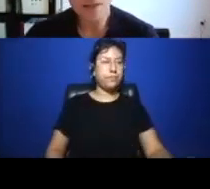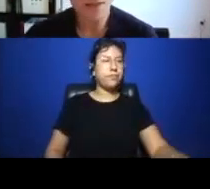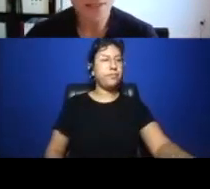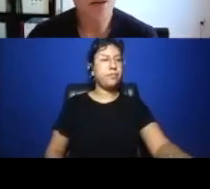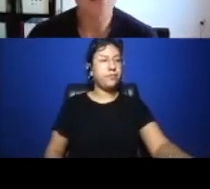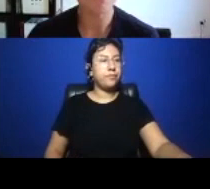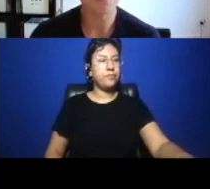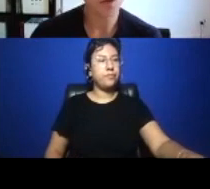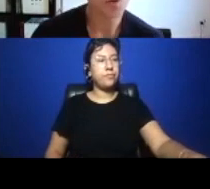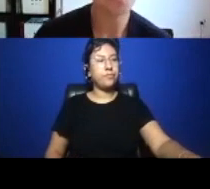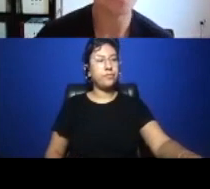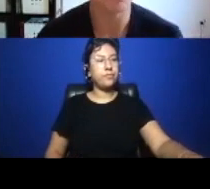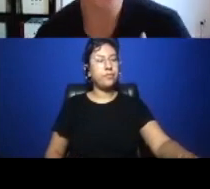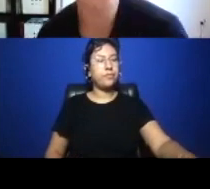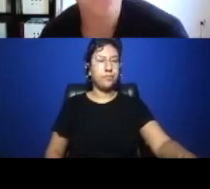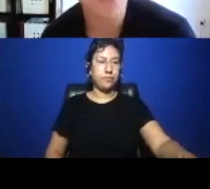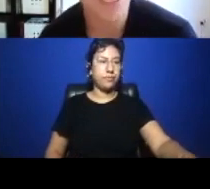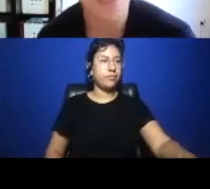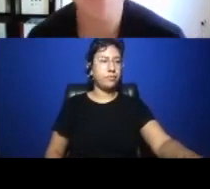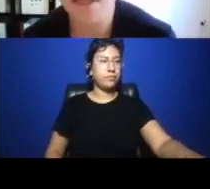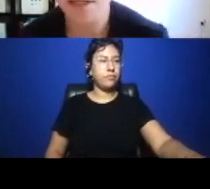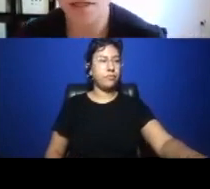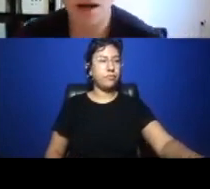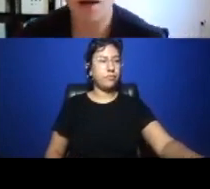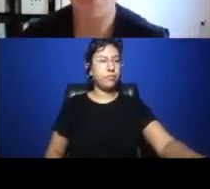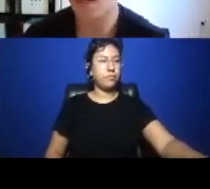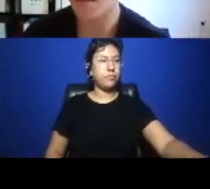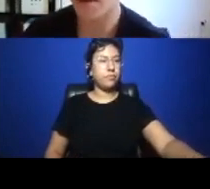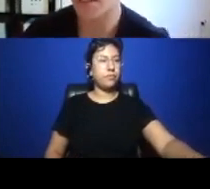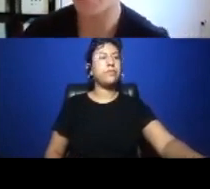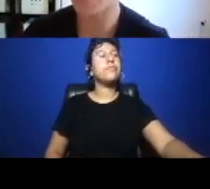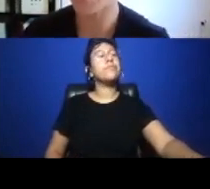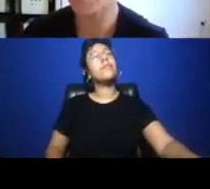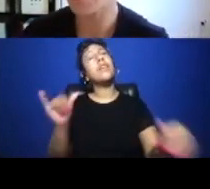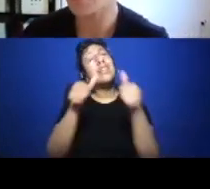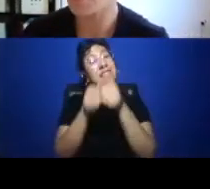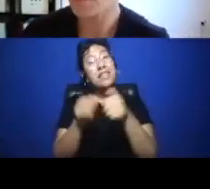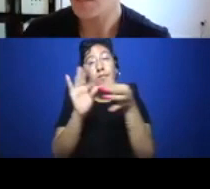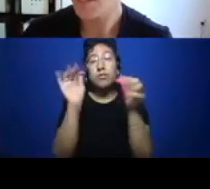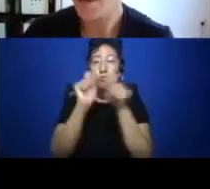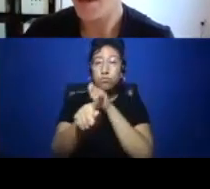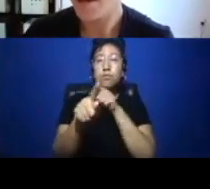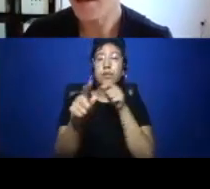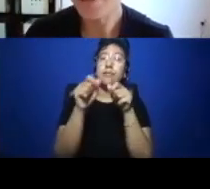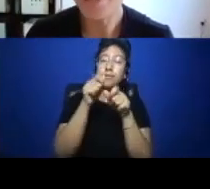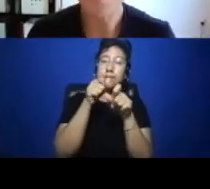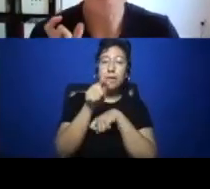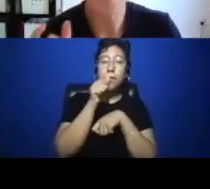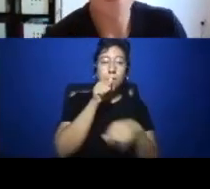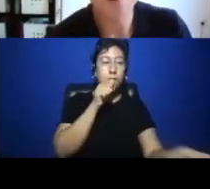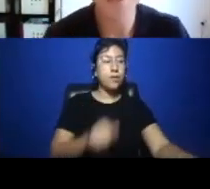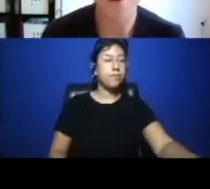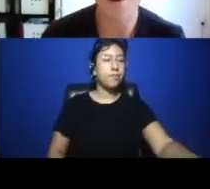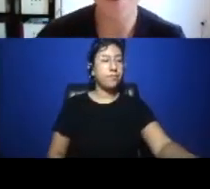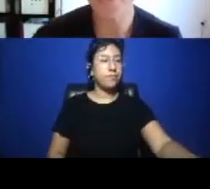que el método menos seguro es un mensaje de texto. Vamos a hablar de